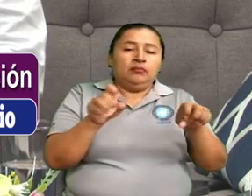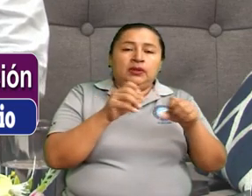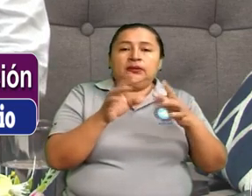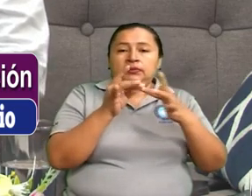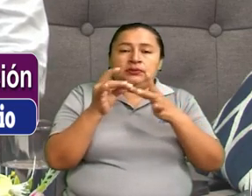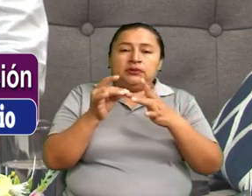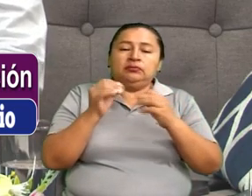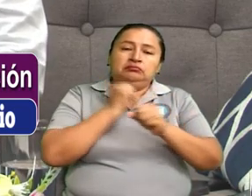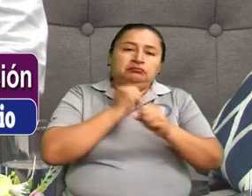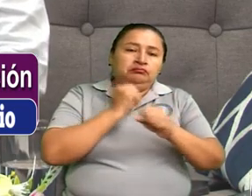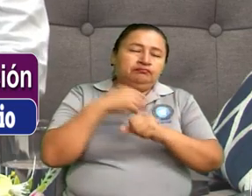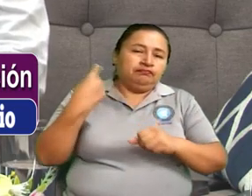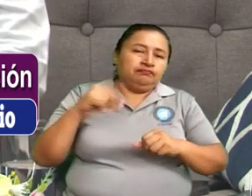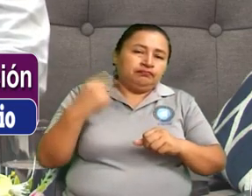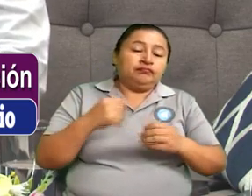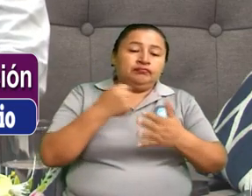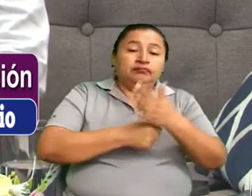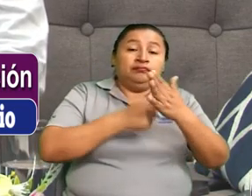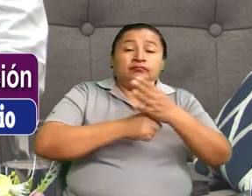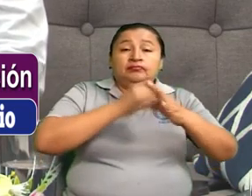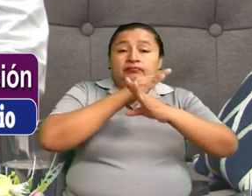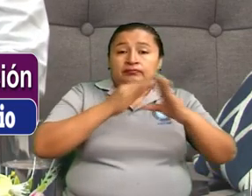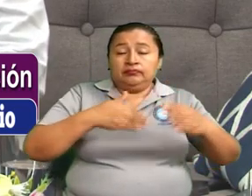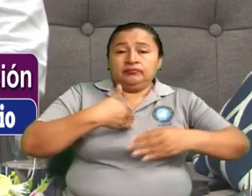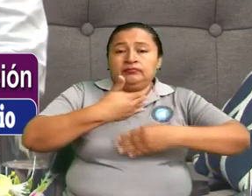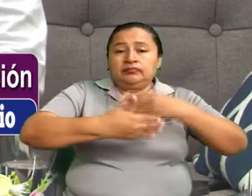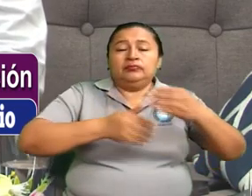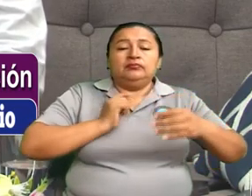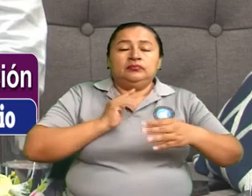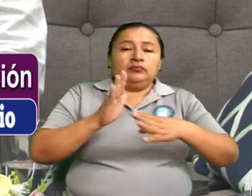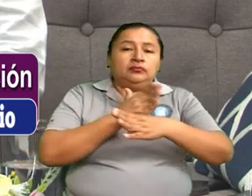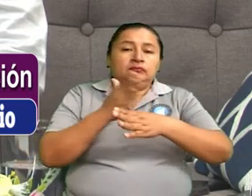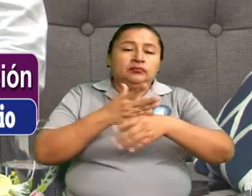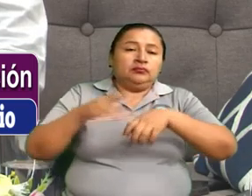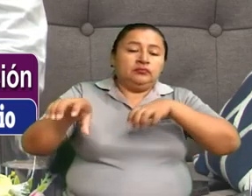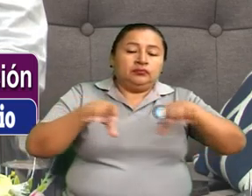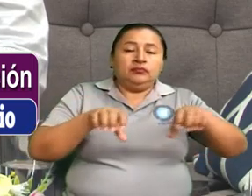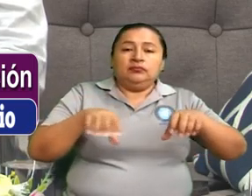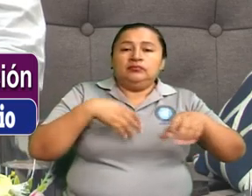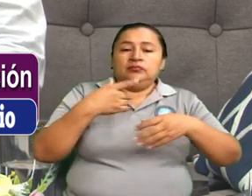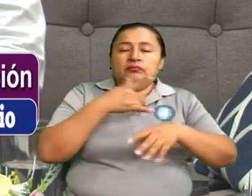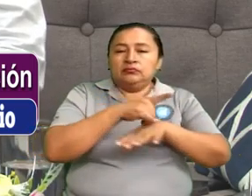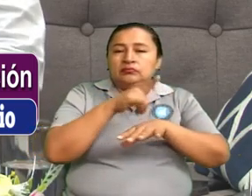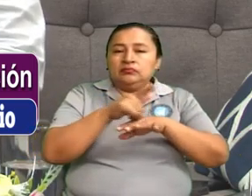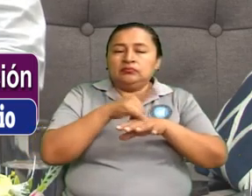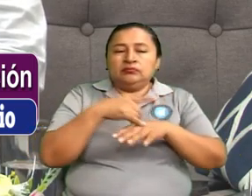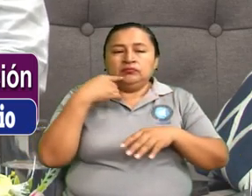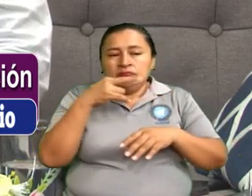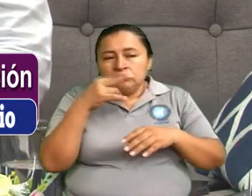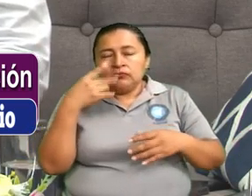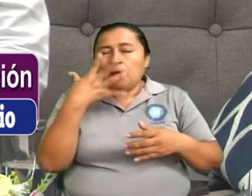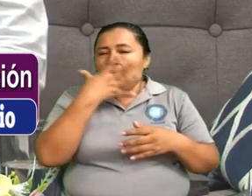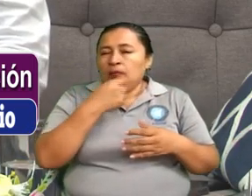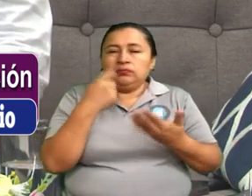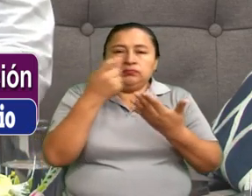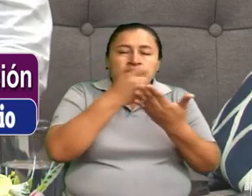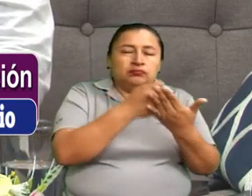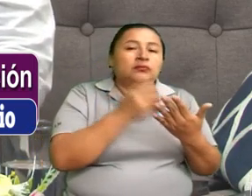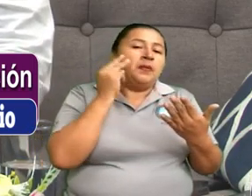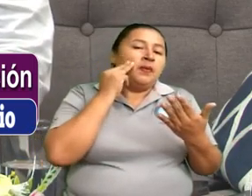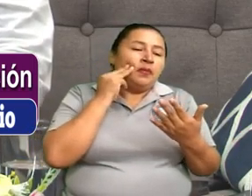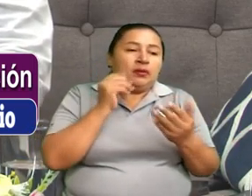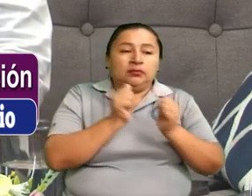el trabajo para defender la paz. Entonces estamos con una serie de actividades en la búsqueda de ese talento de mamá y acompañamiento de